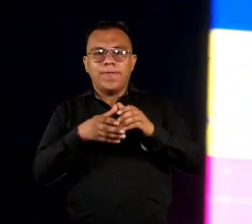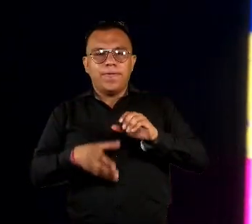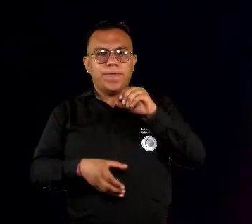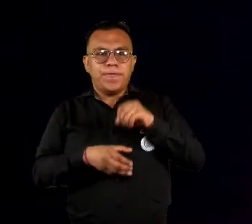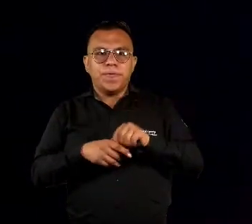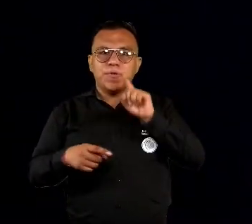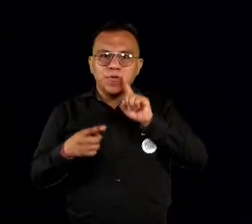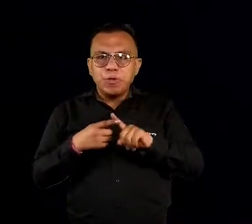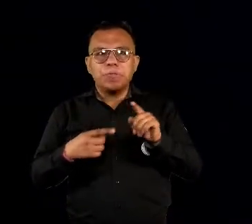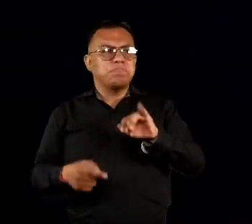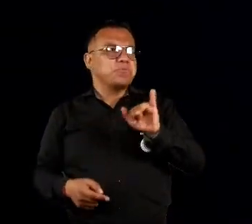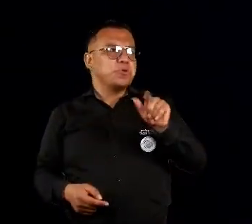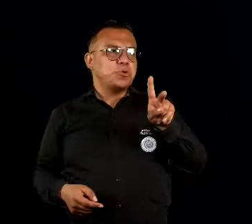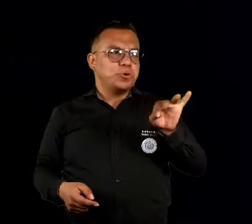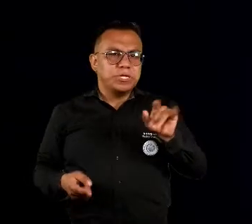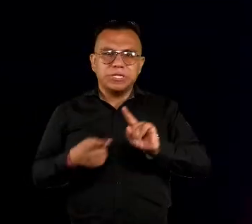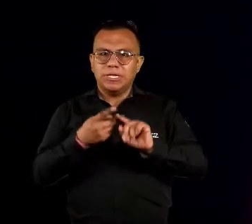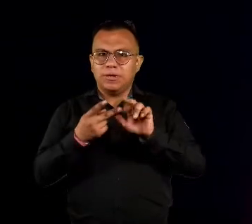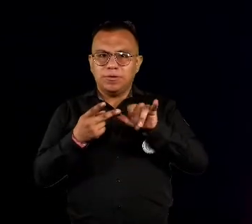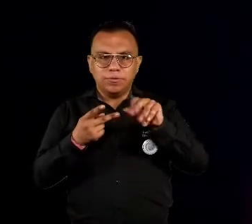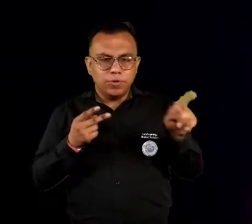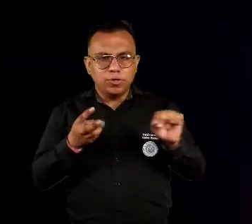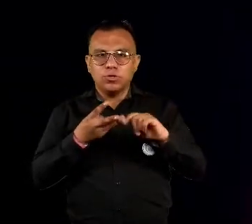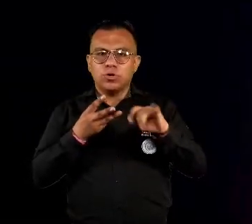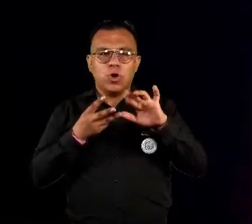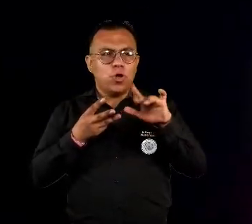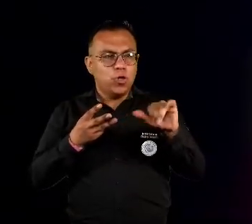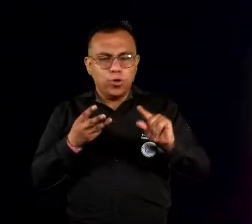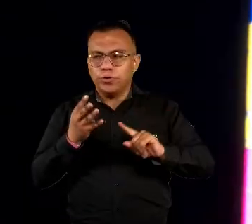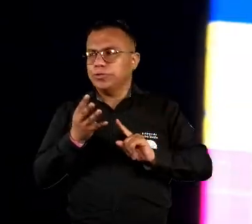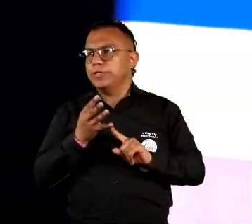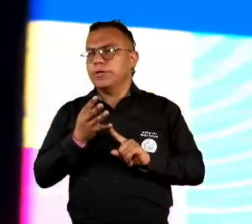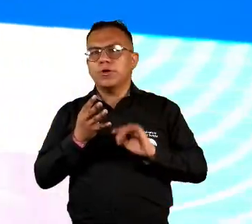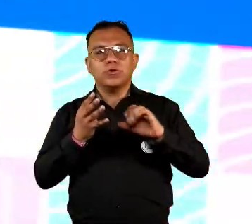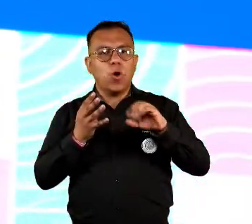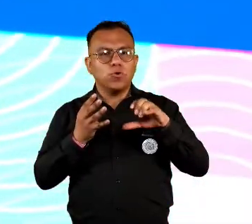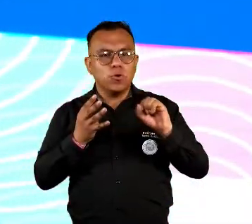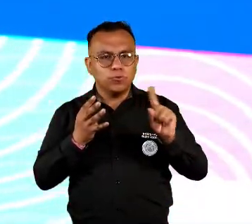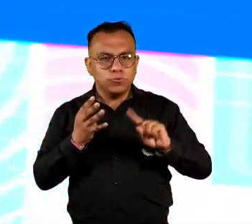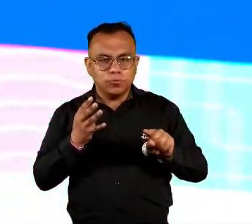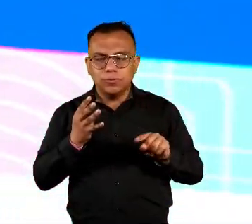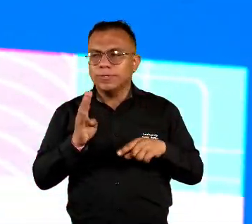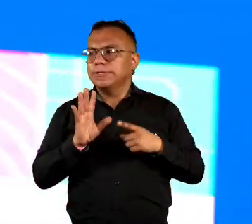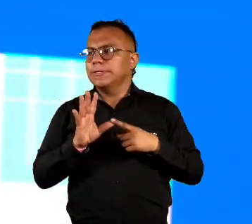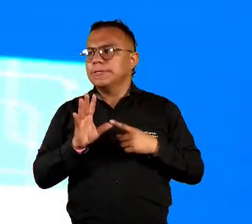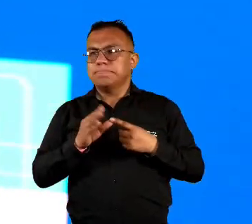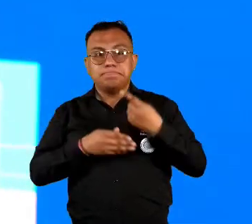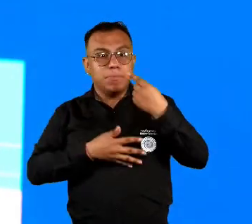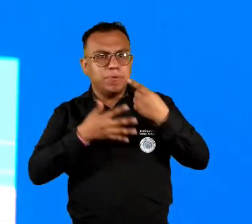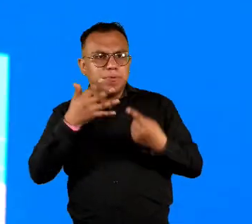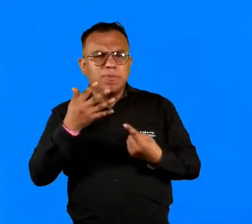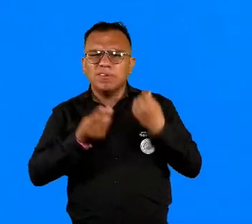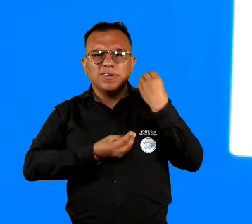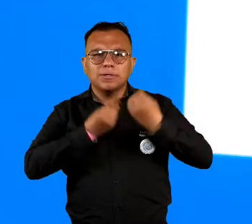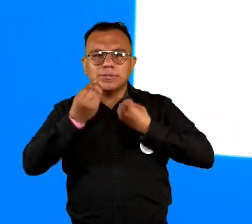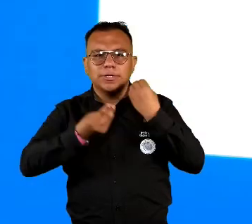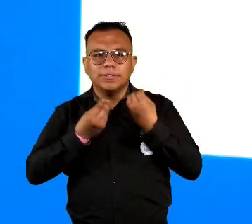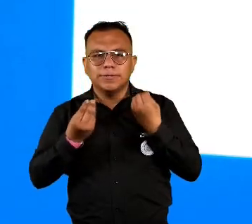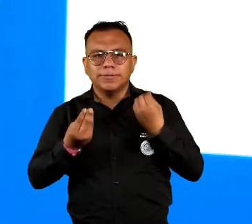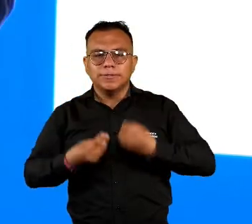llámese Unity en real godot Cocos que quisieron